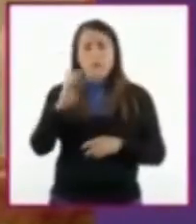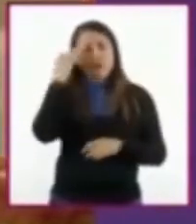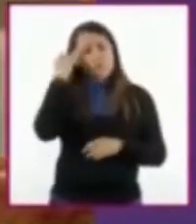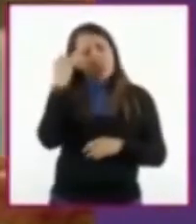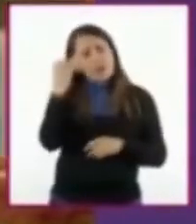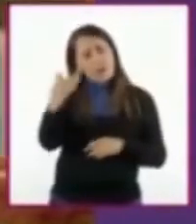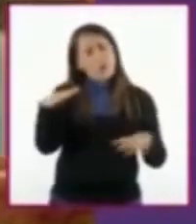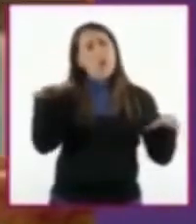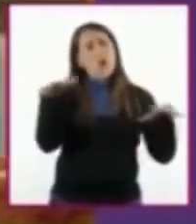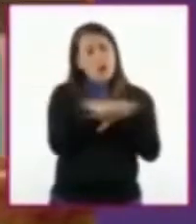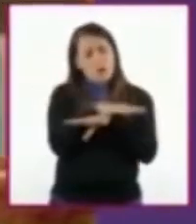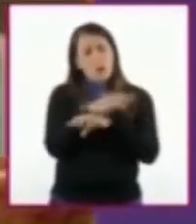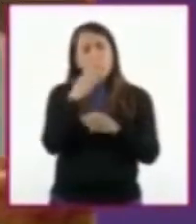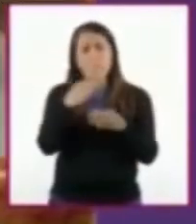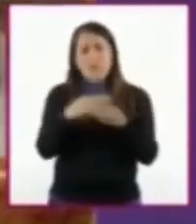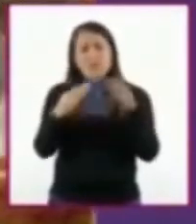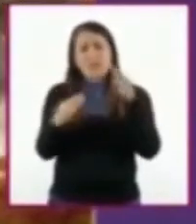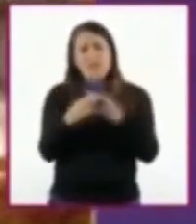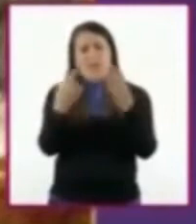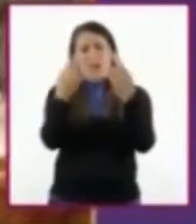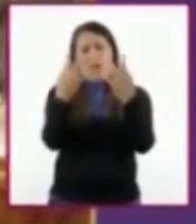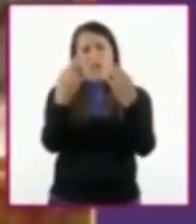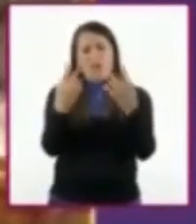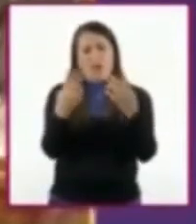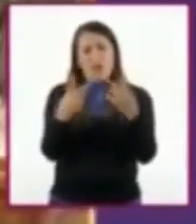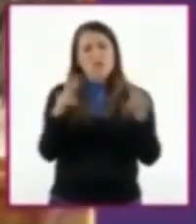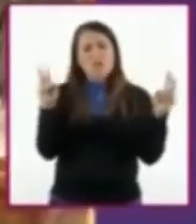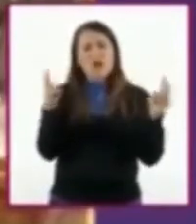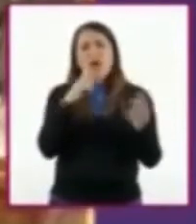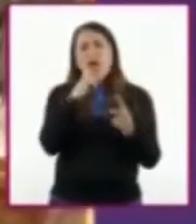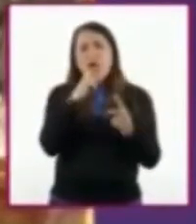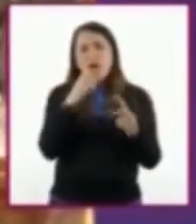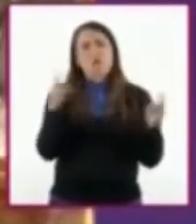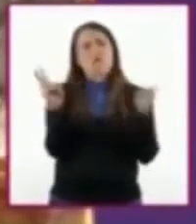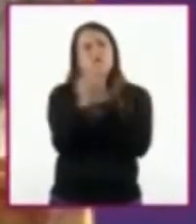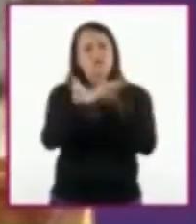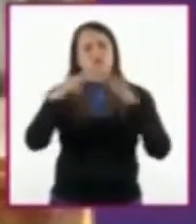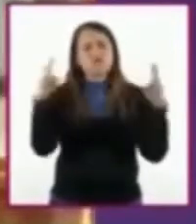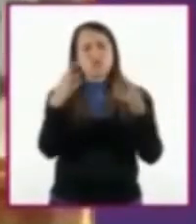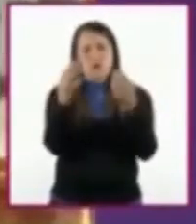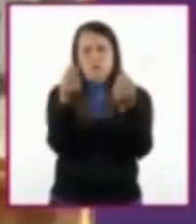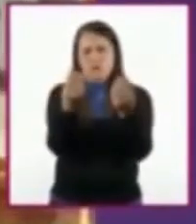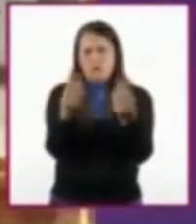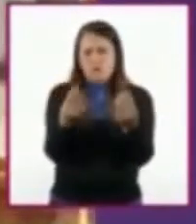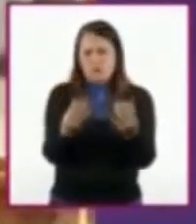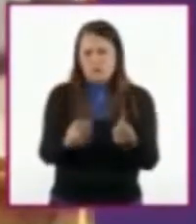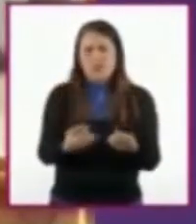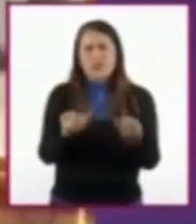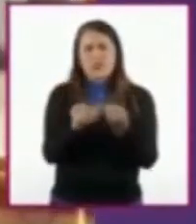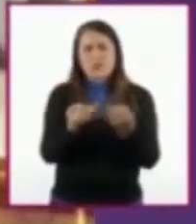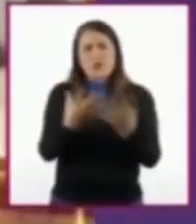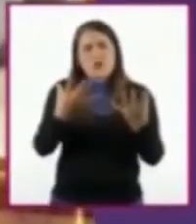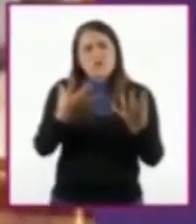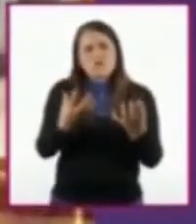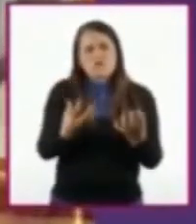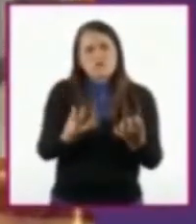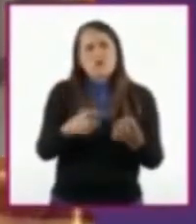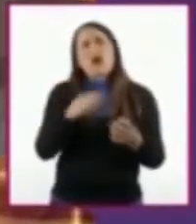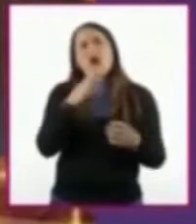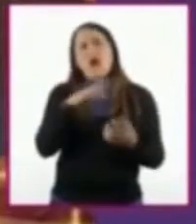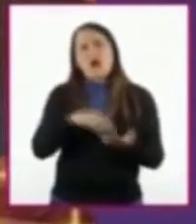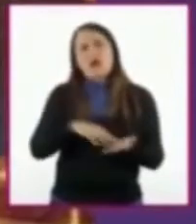del tiempo, este material se va deteriorando con las corrientes de agua de lluvia. También la humedad natural del terreno lo puede